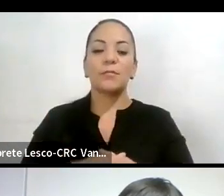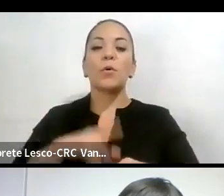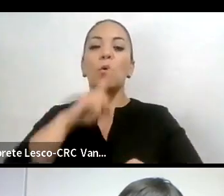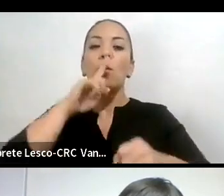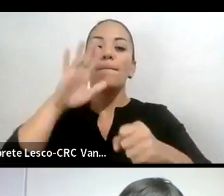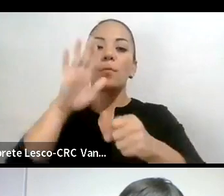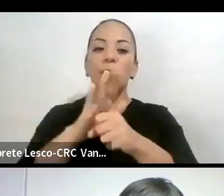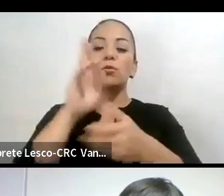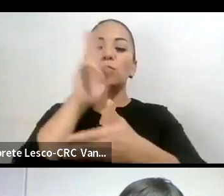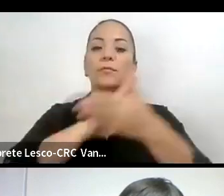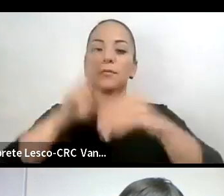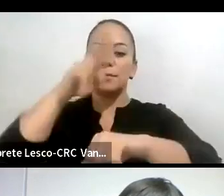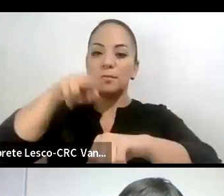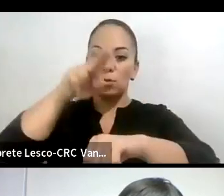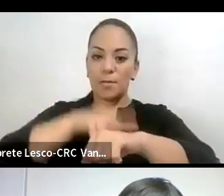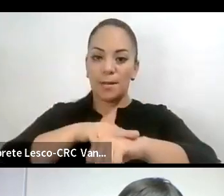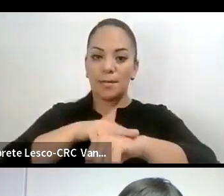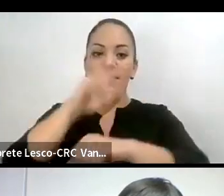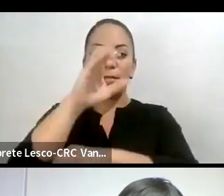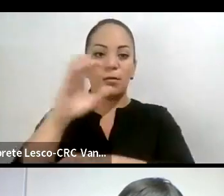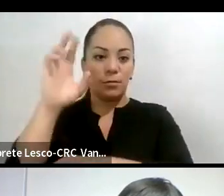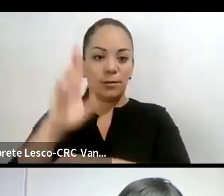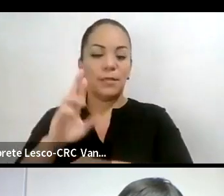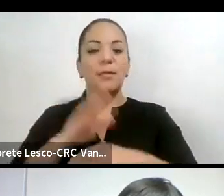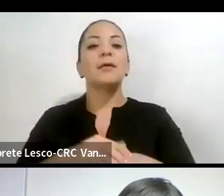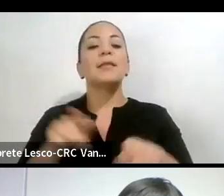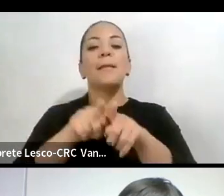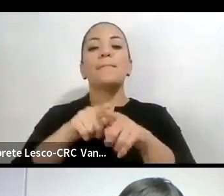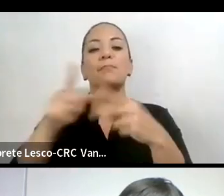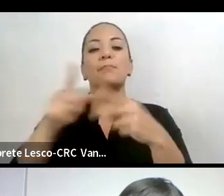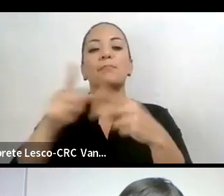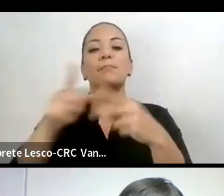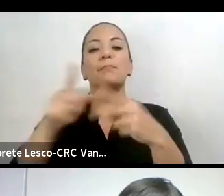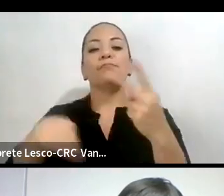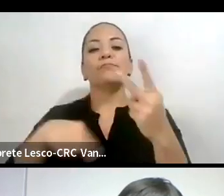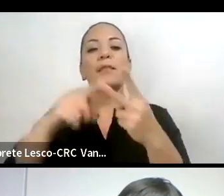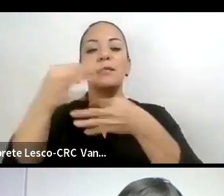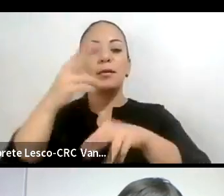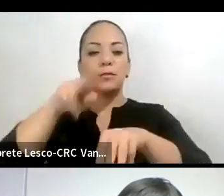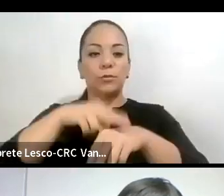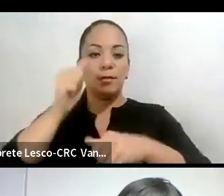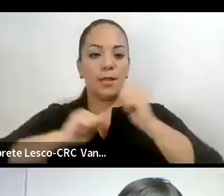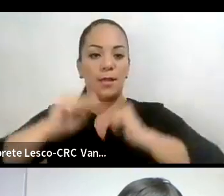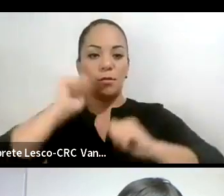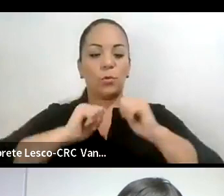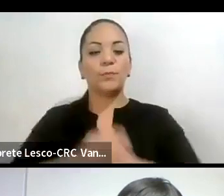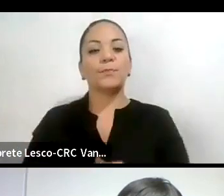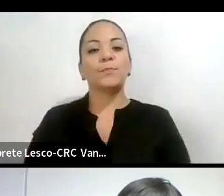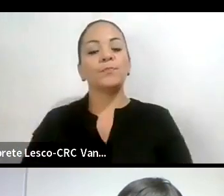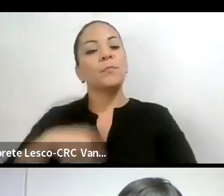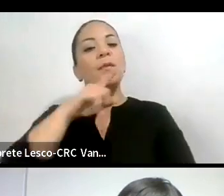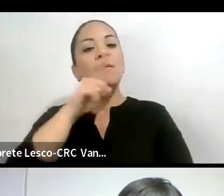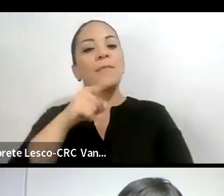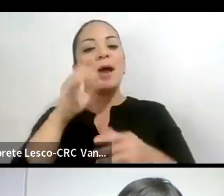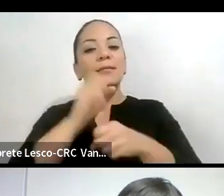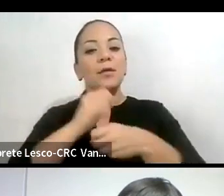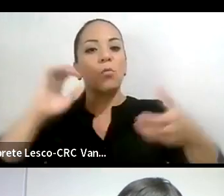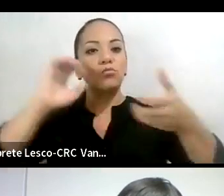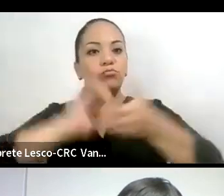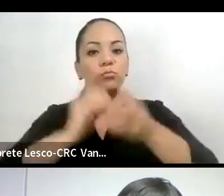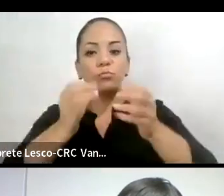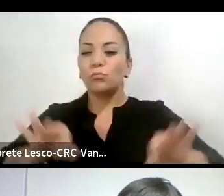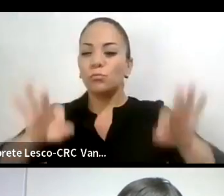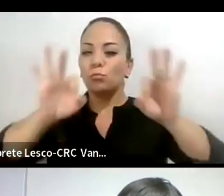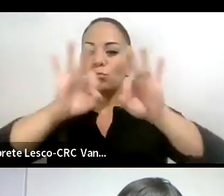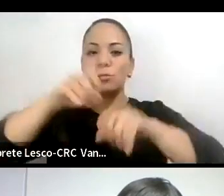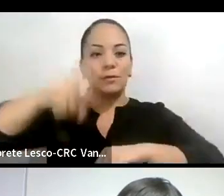de la Universidad Nacional de Costa Rica y del Taller Nacional de Teatro en hacer estas sinergias tan